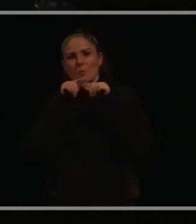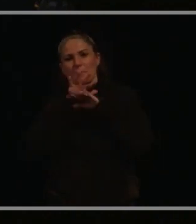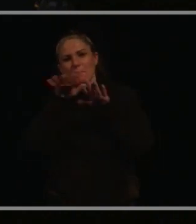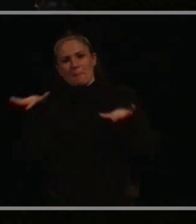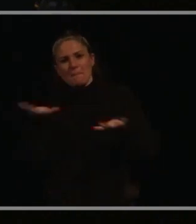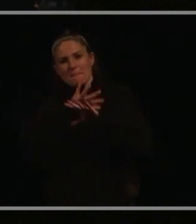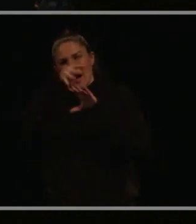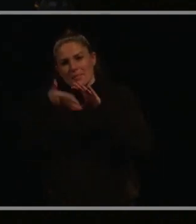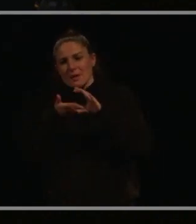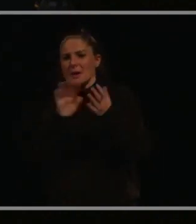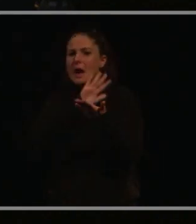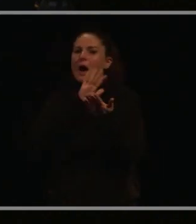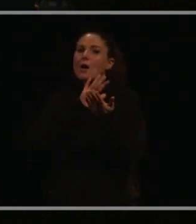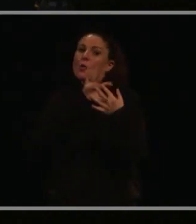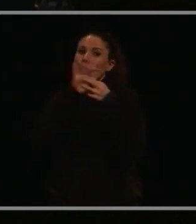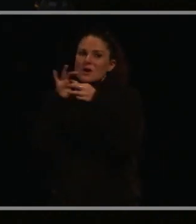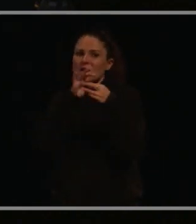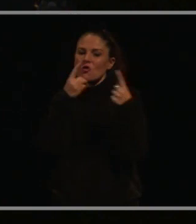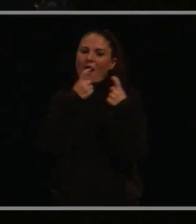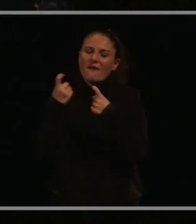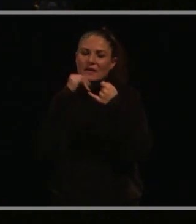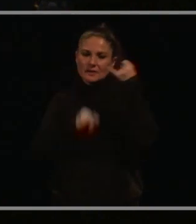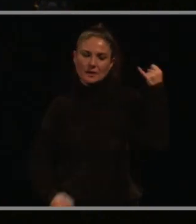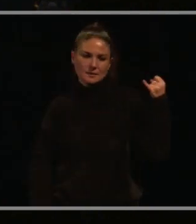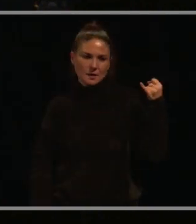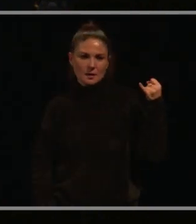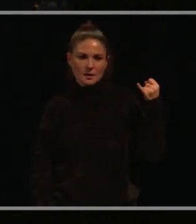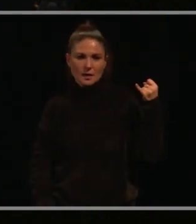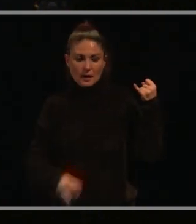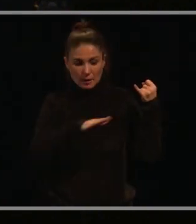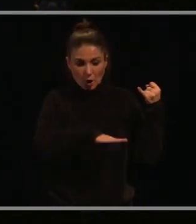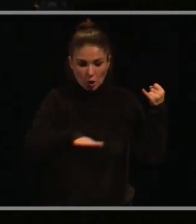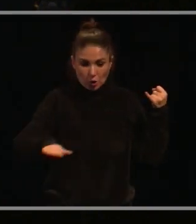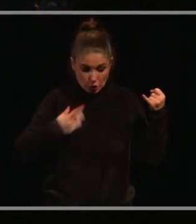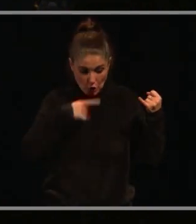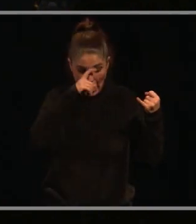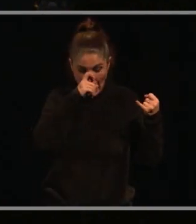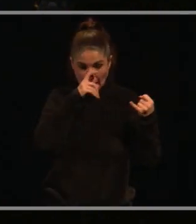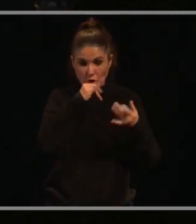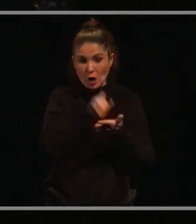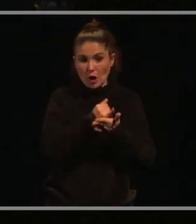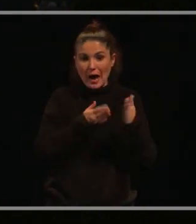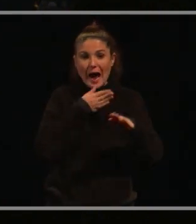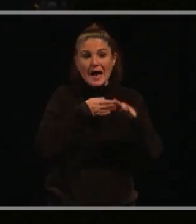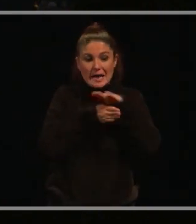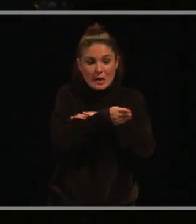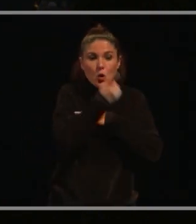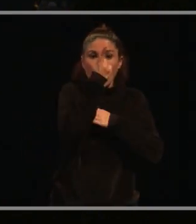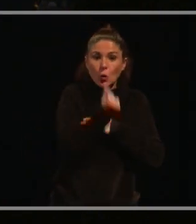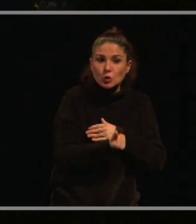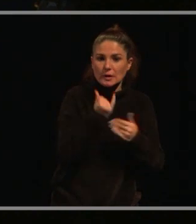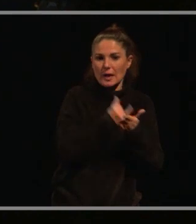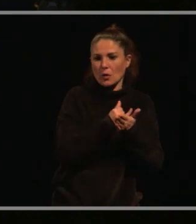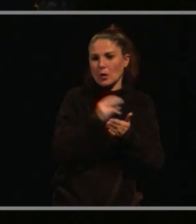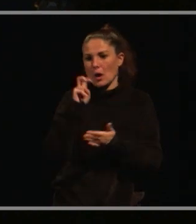falta de electricidad. Estos niños han ido durante este año escolar pandémico un día a la escuela y al otro día se han quedado